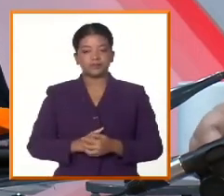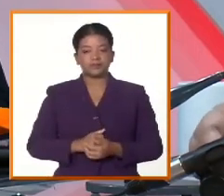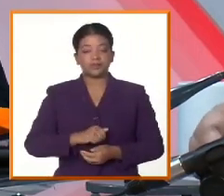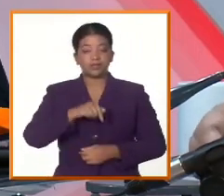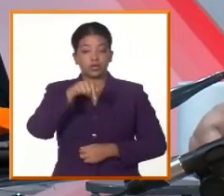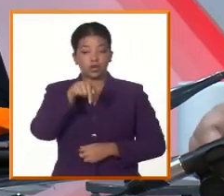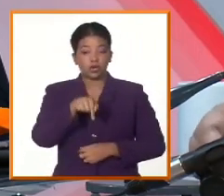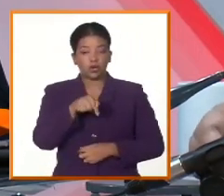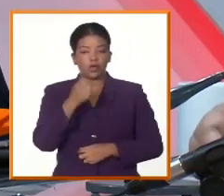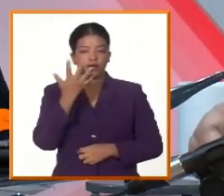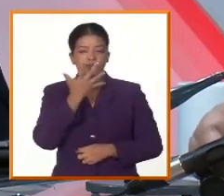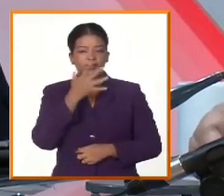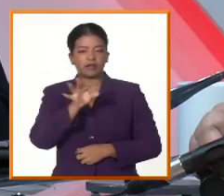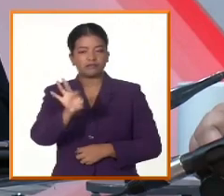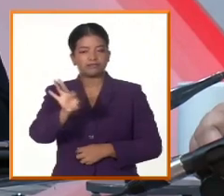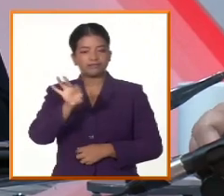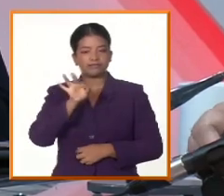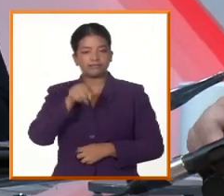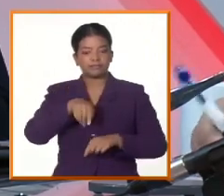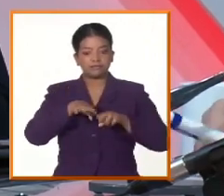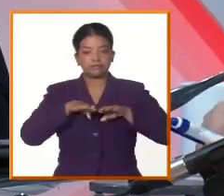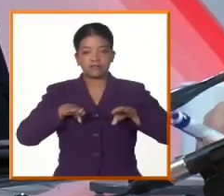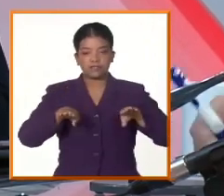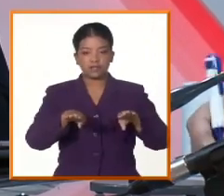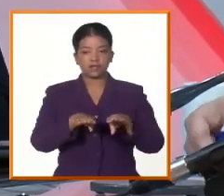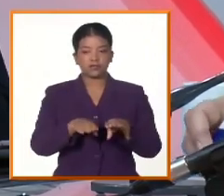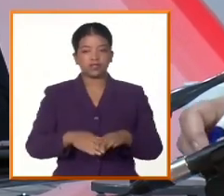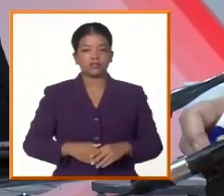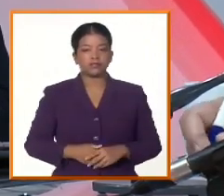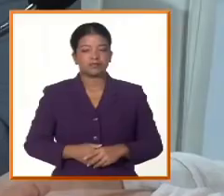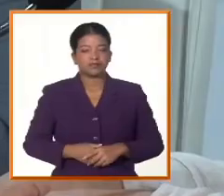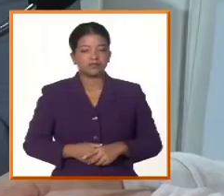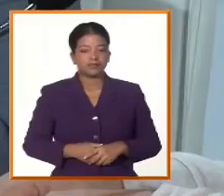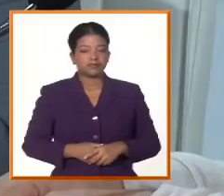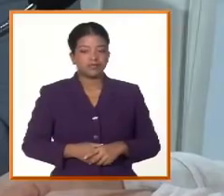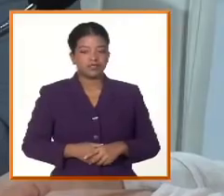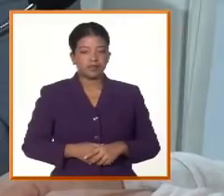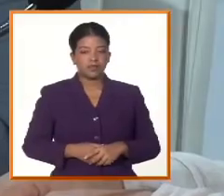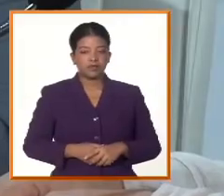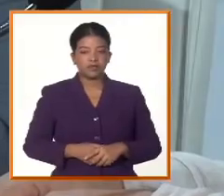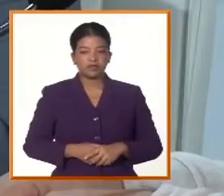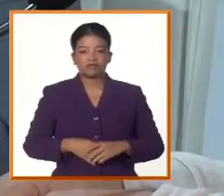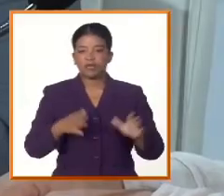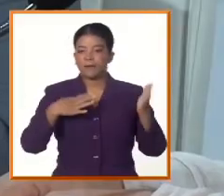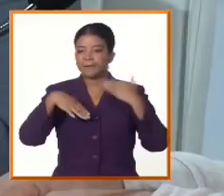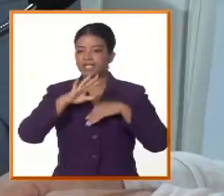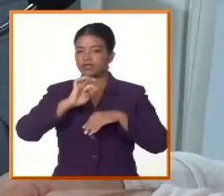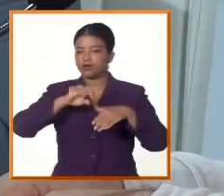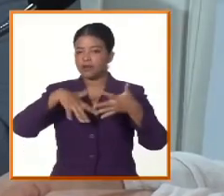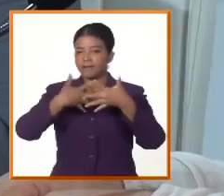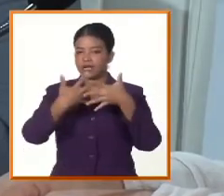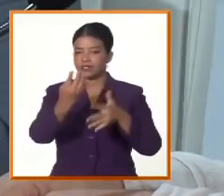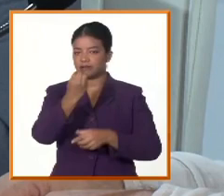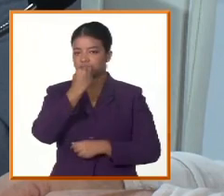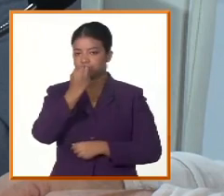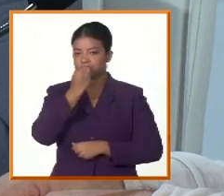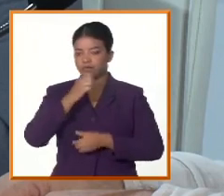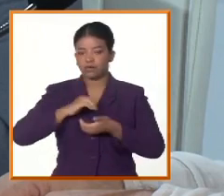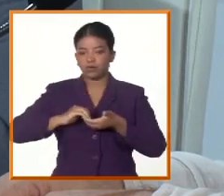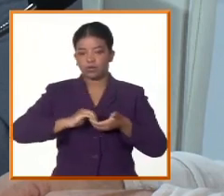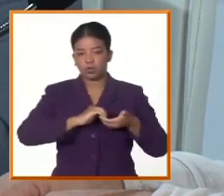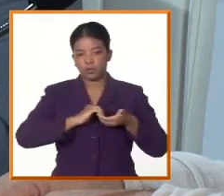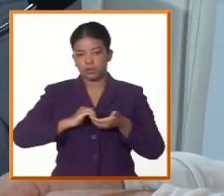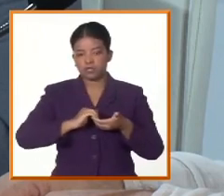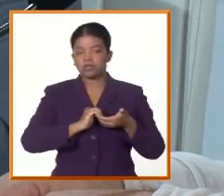nos esté acompañando acá en la mesa redonda el ministro de la industria alimentaria el compañero de Manuel Santiago sobrino Martínez